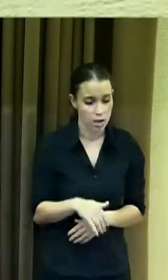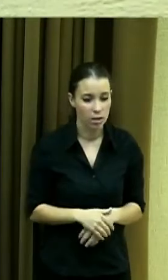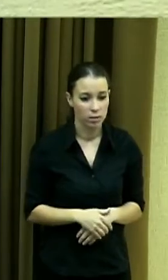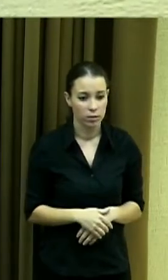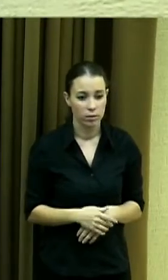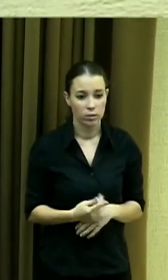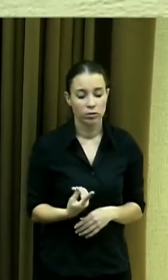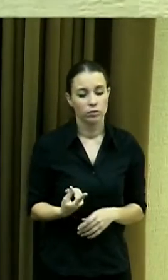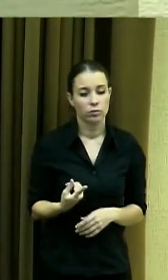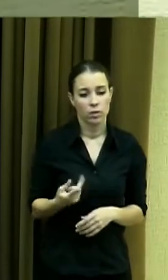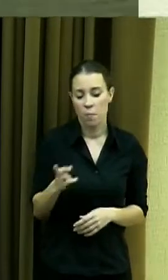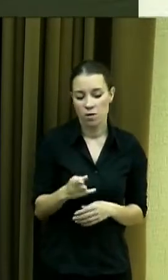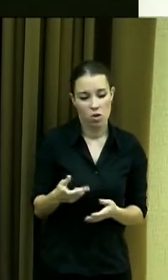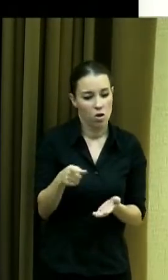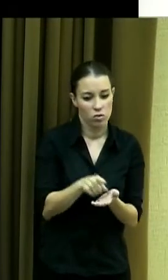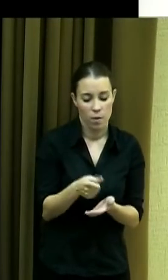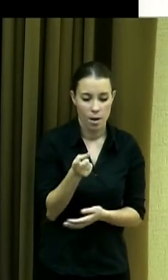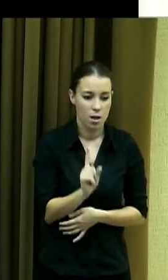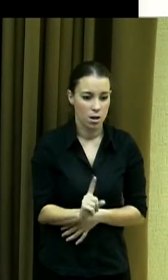no voy a incidir al respecto.